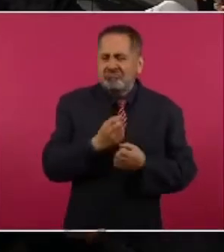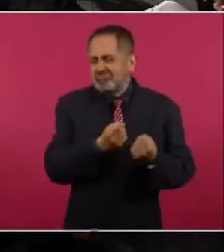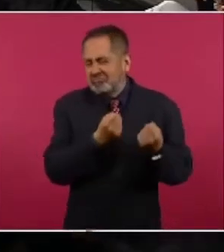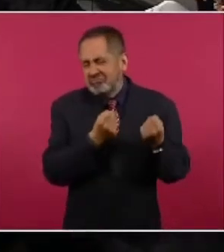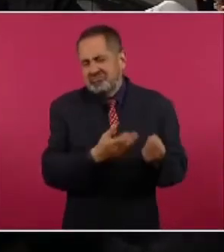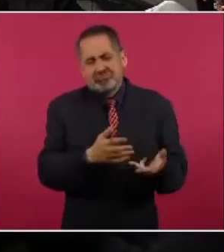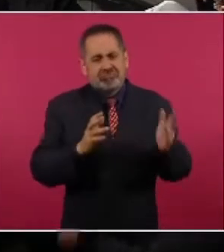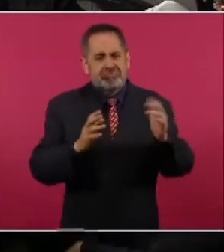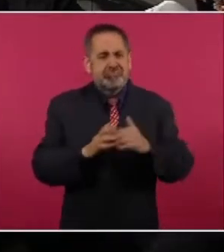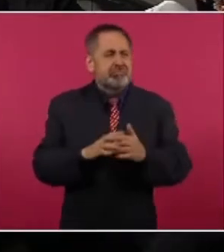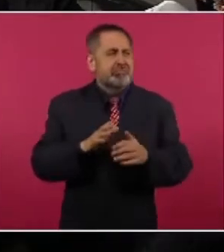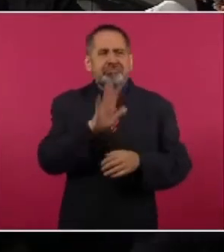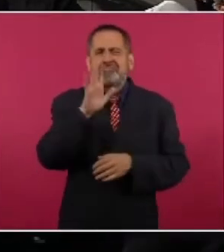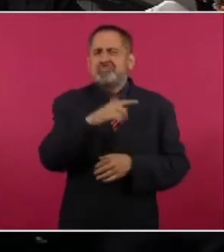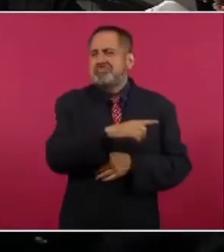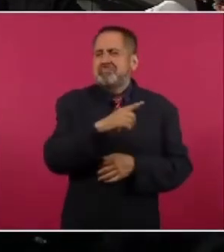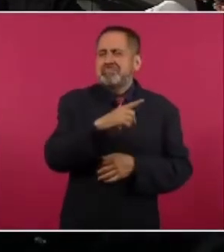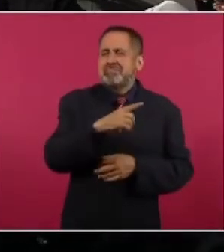como artificial,